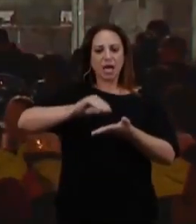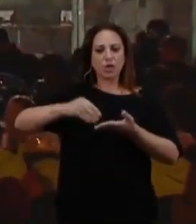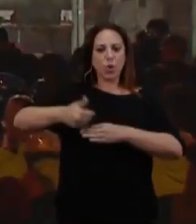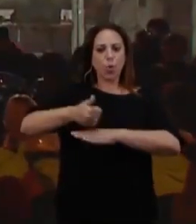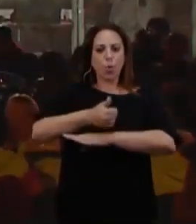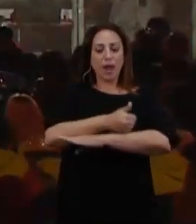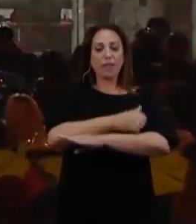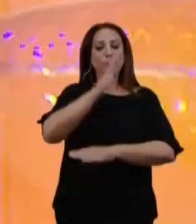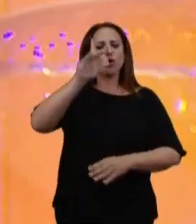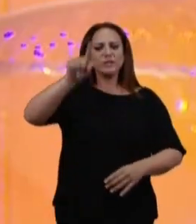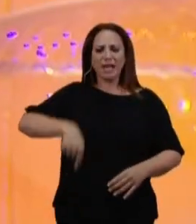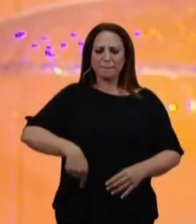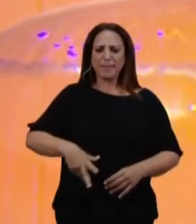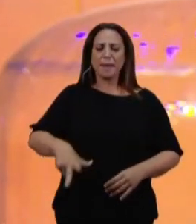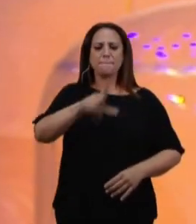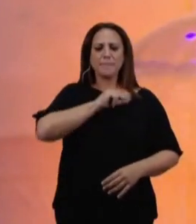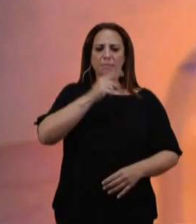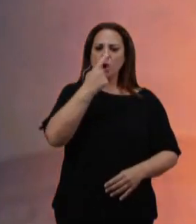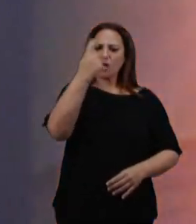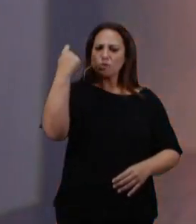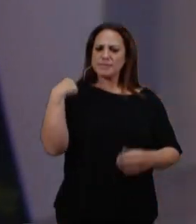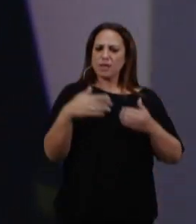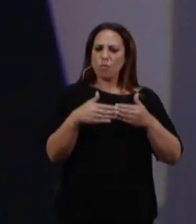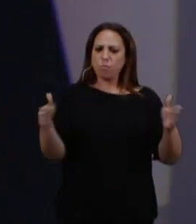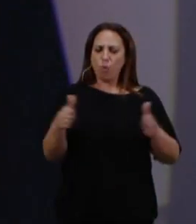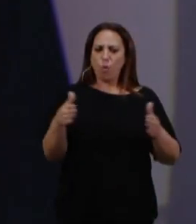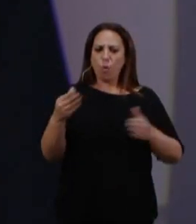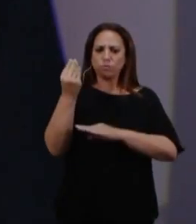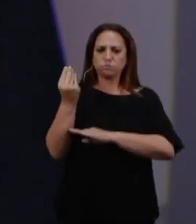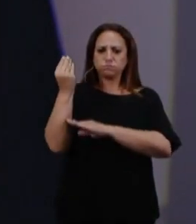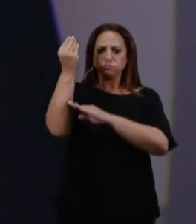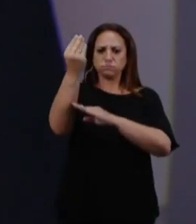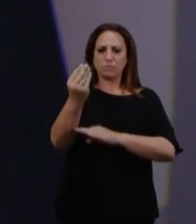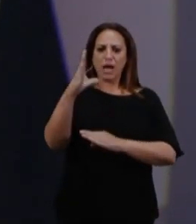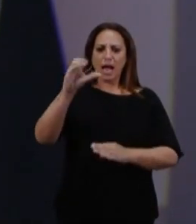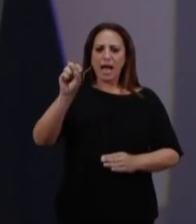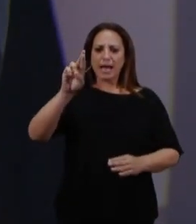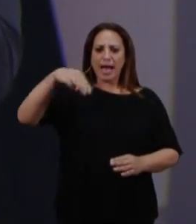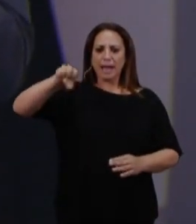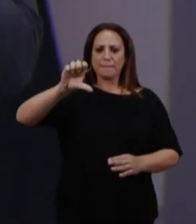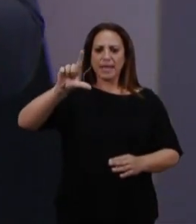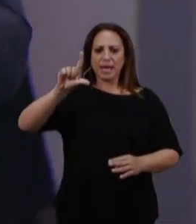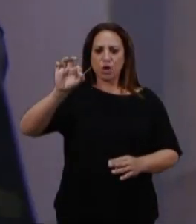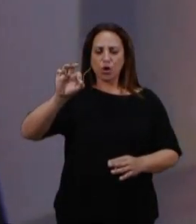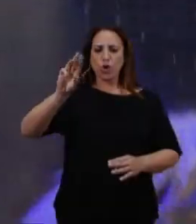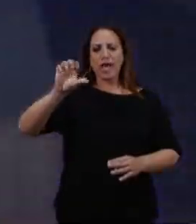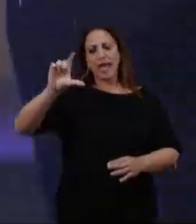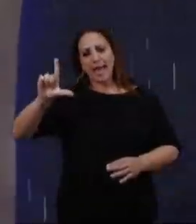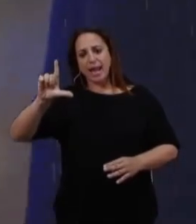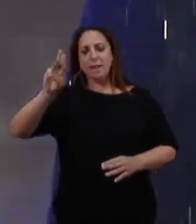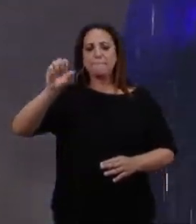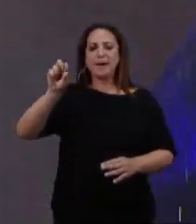hay un premio que se entrega desde el año pasado, que es el busto de Carmelo el Pariente, que el año pasado recayó